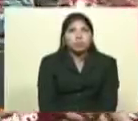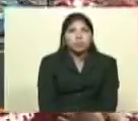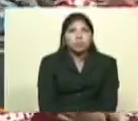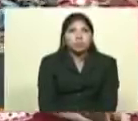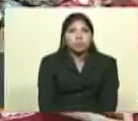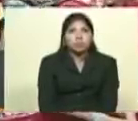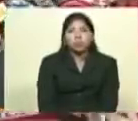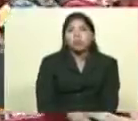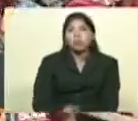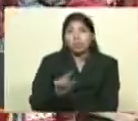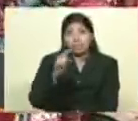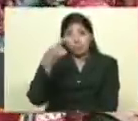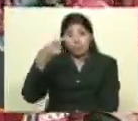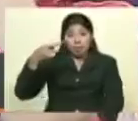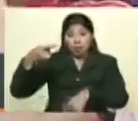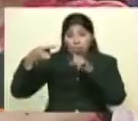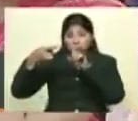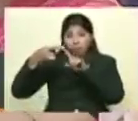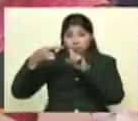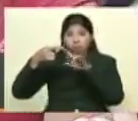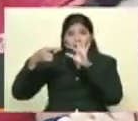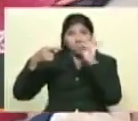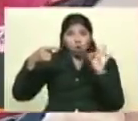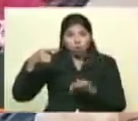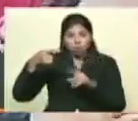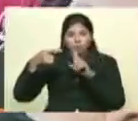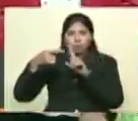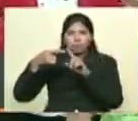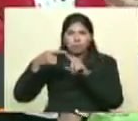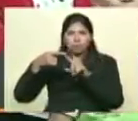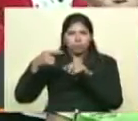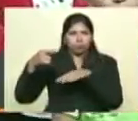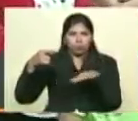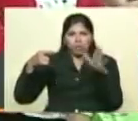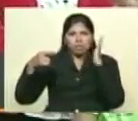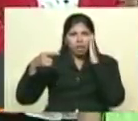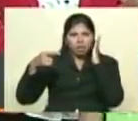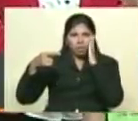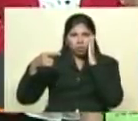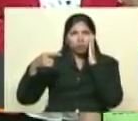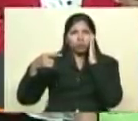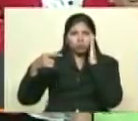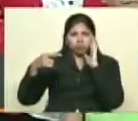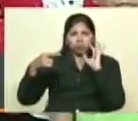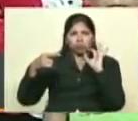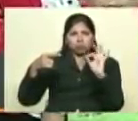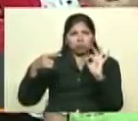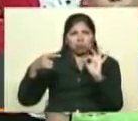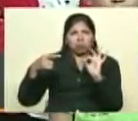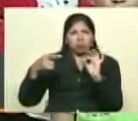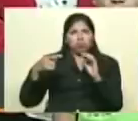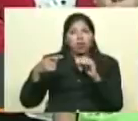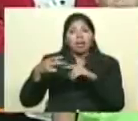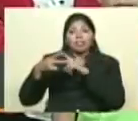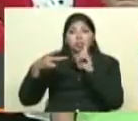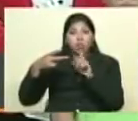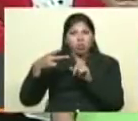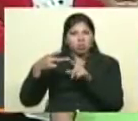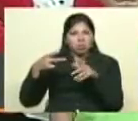Esa es la primera línea de ellos. Y ya sabemos qué hacer. Y la segunda